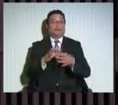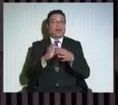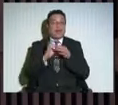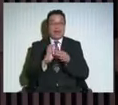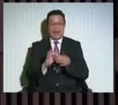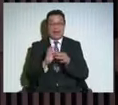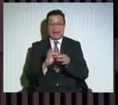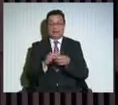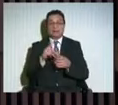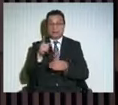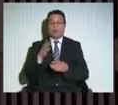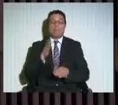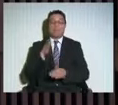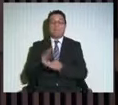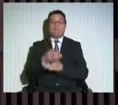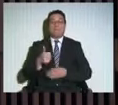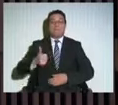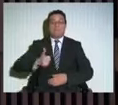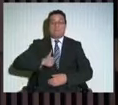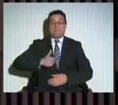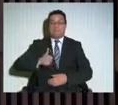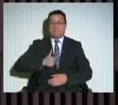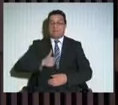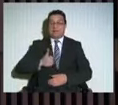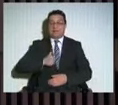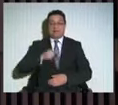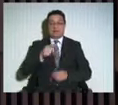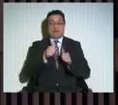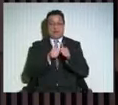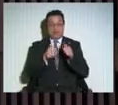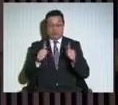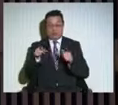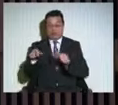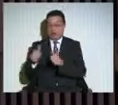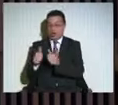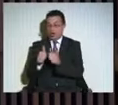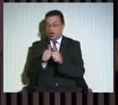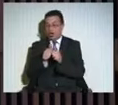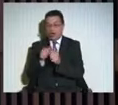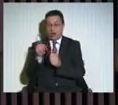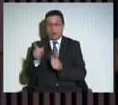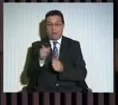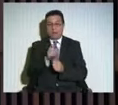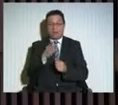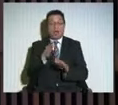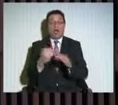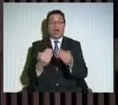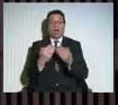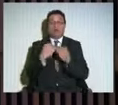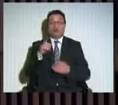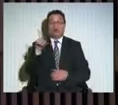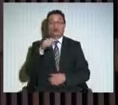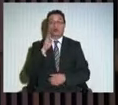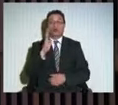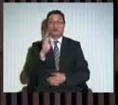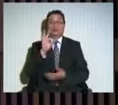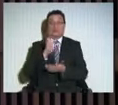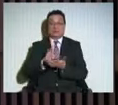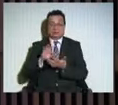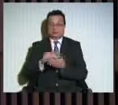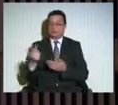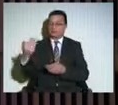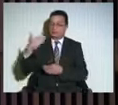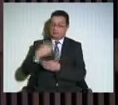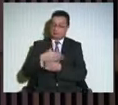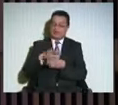Agradecer la presencia, ¿verdad?, de las autoridades que hoy día nos acompañan, el apoyo del subsecretario por estar acá. Muchas